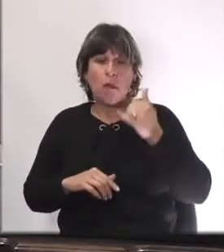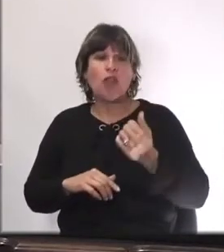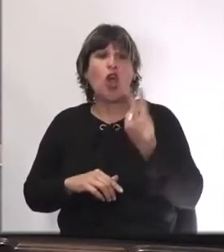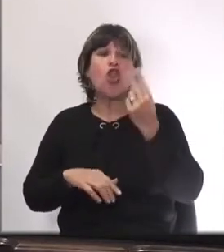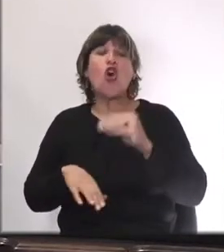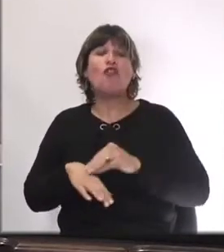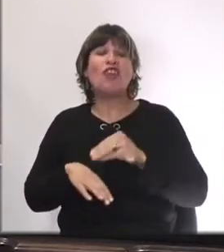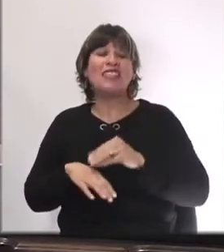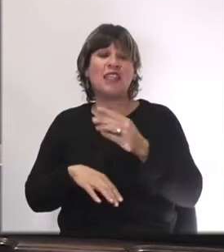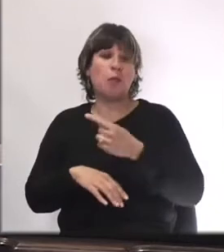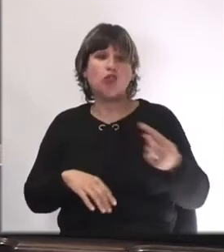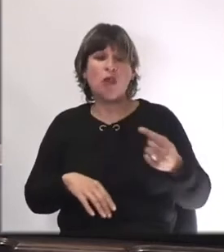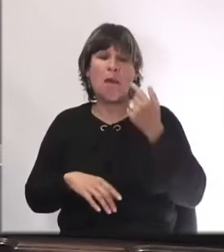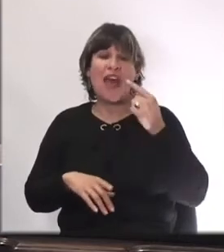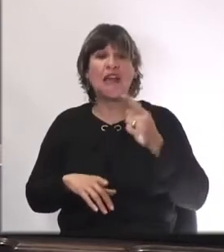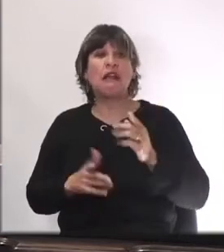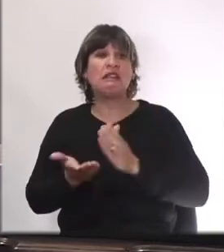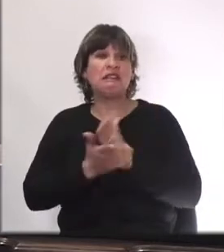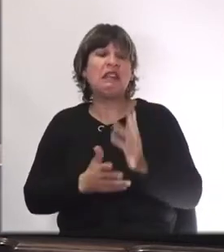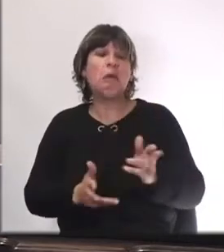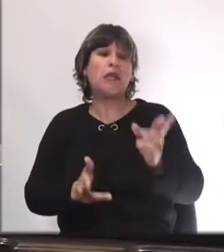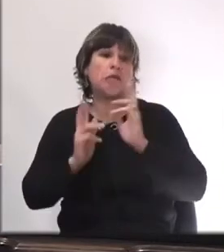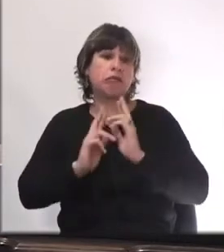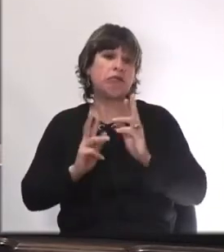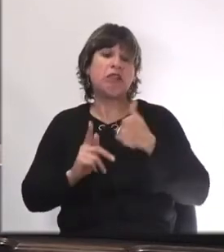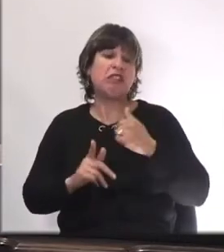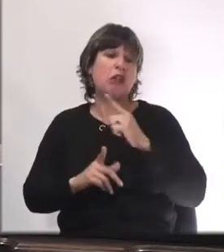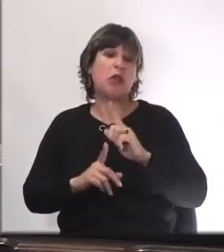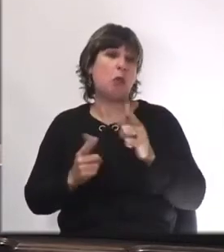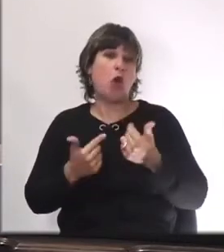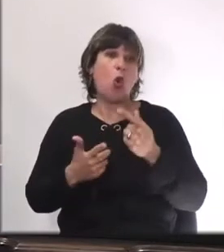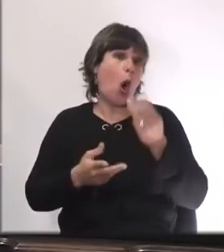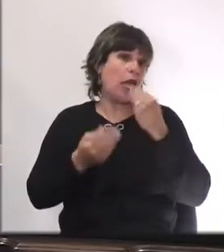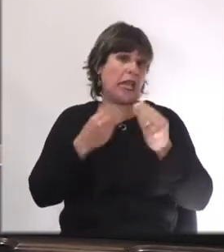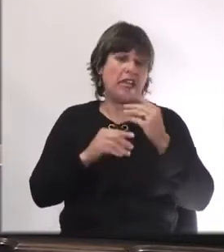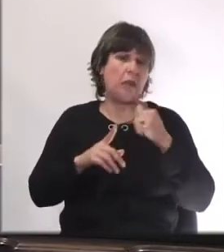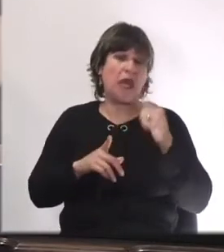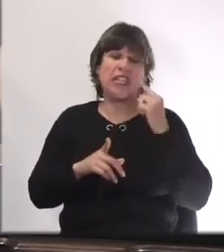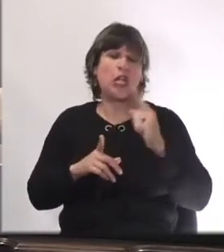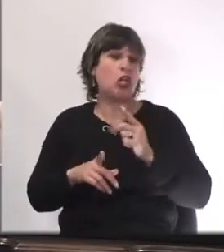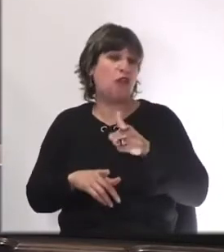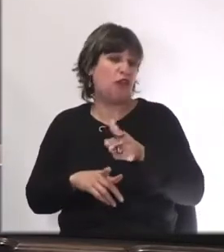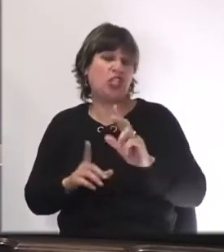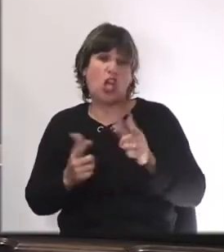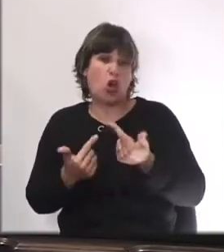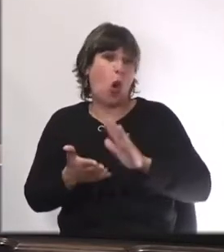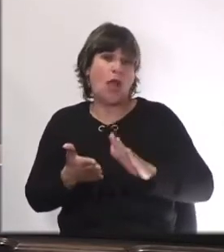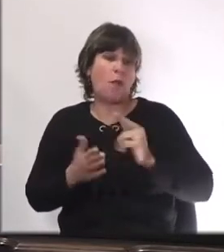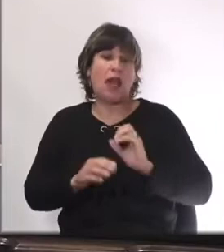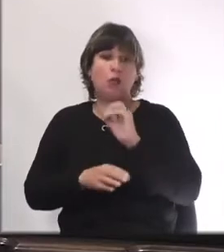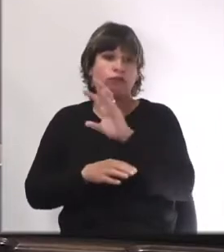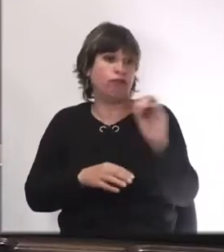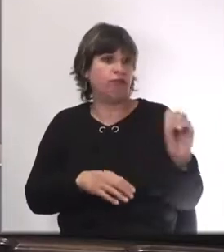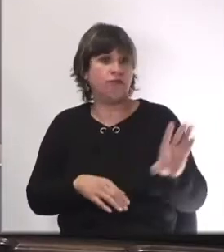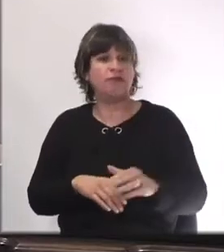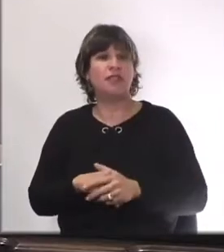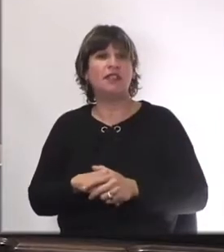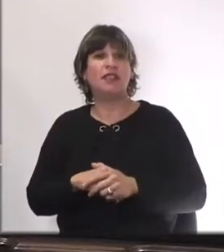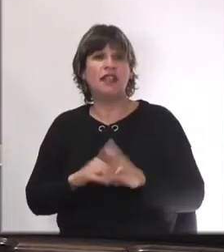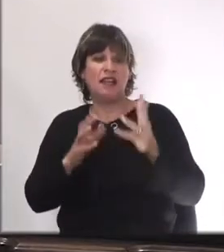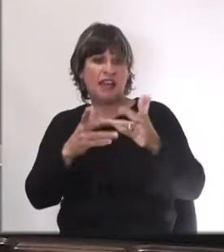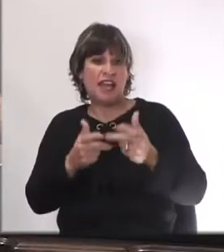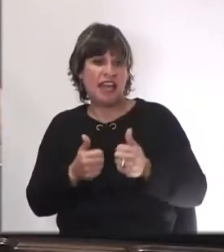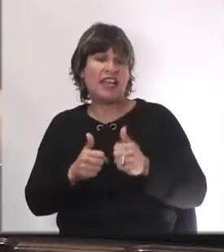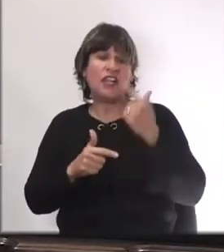y siempre nos dicen lo mismo, que están sin stock de alimentos y que no tienen fecha prevista para dar cumplimiento a la distribución. La organización